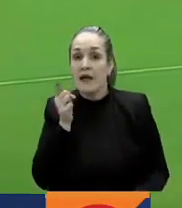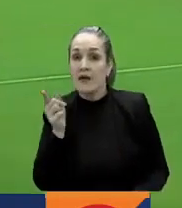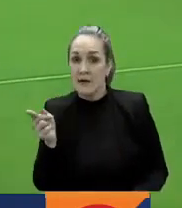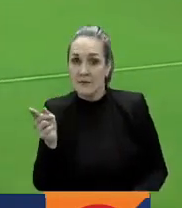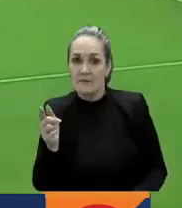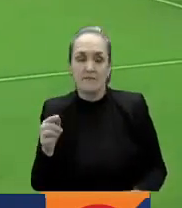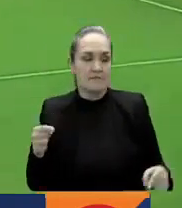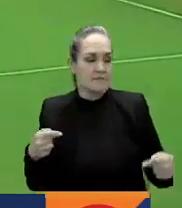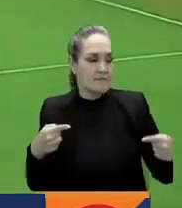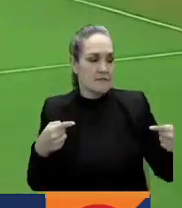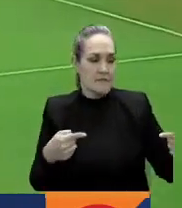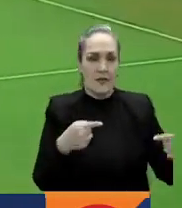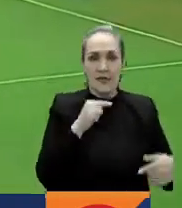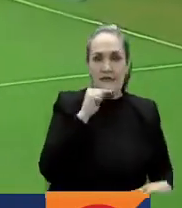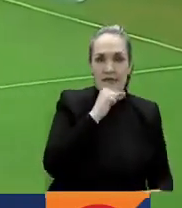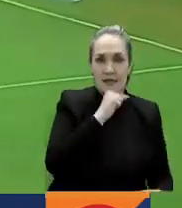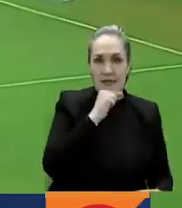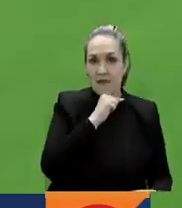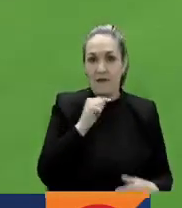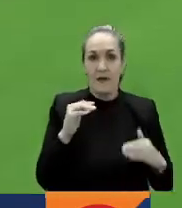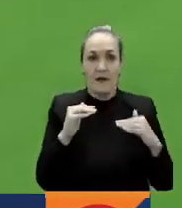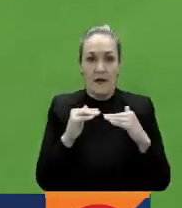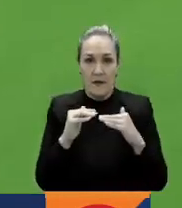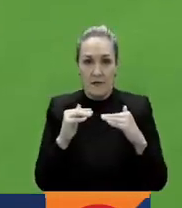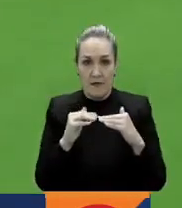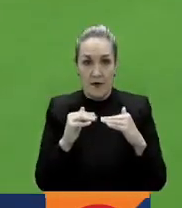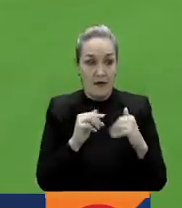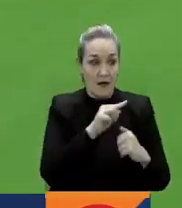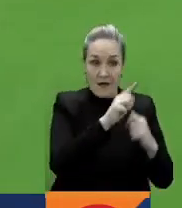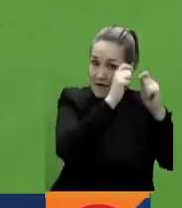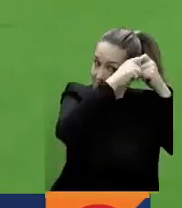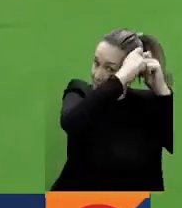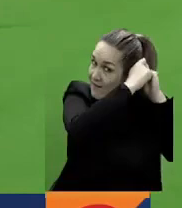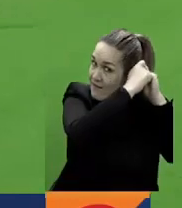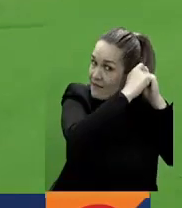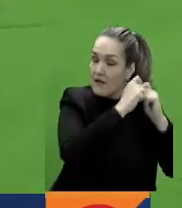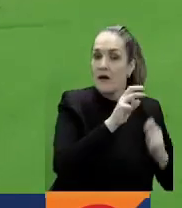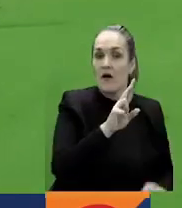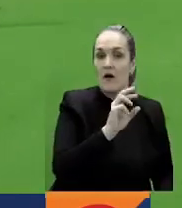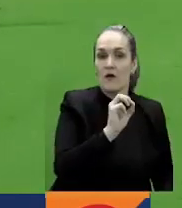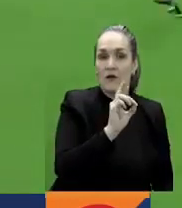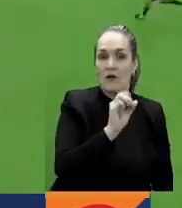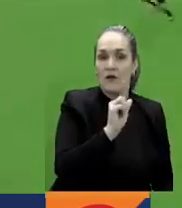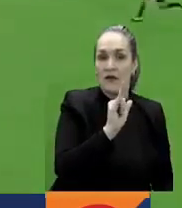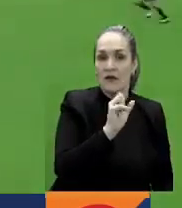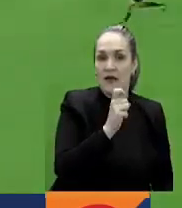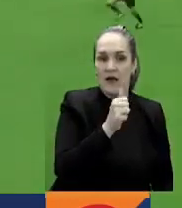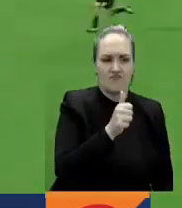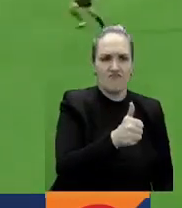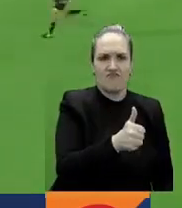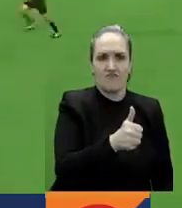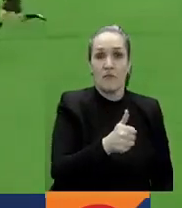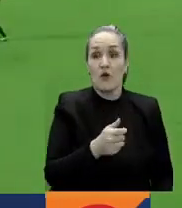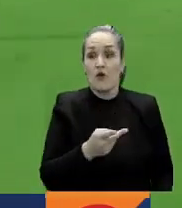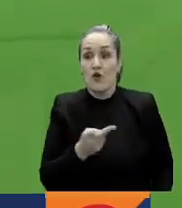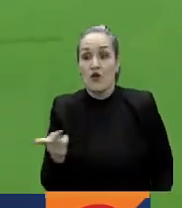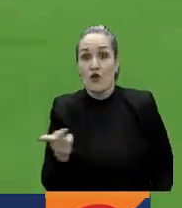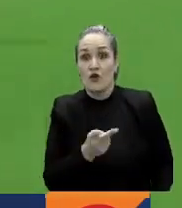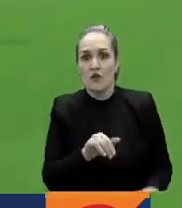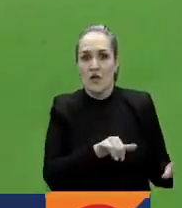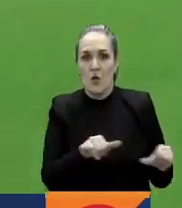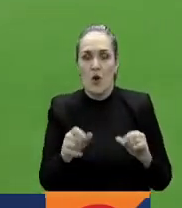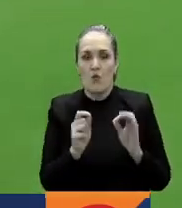a 2 goles con Hugo Rodallega como figura para el equipo de Harold Rivera. Las 2 escuadras suman 17 unidades y ahora se enfocan